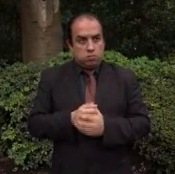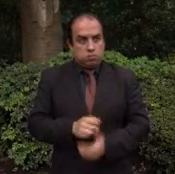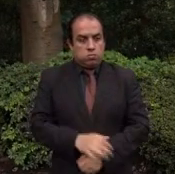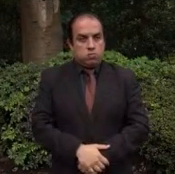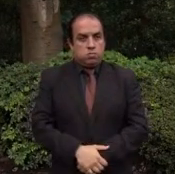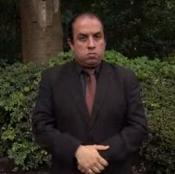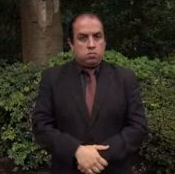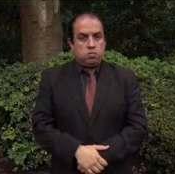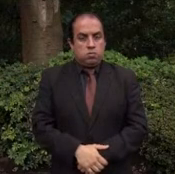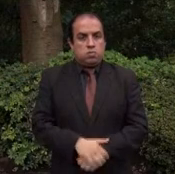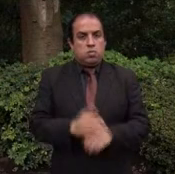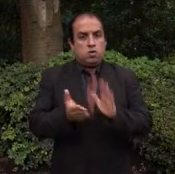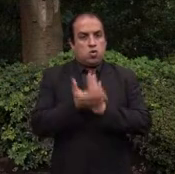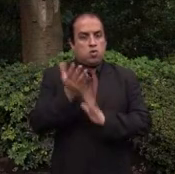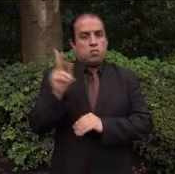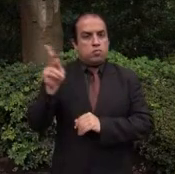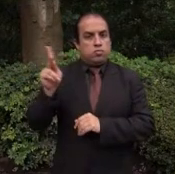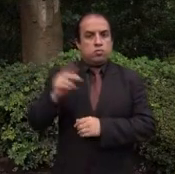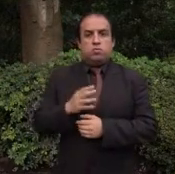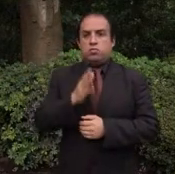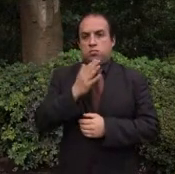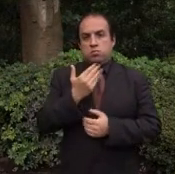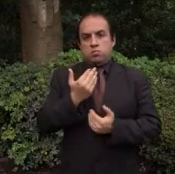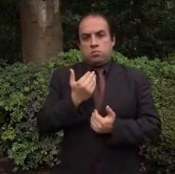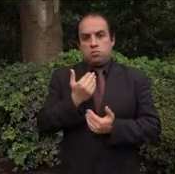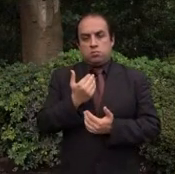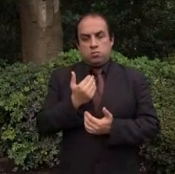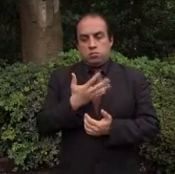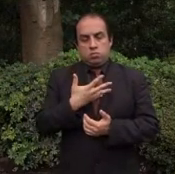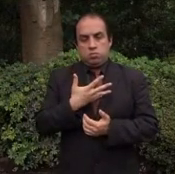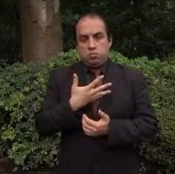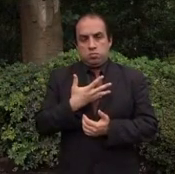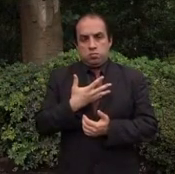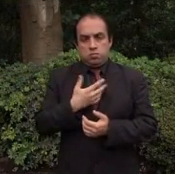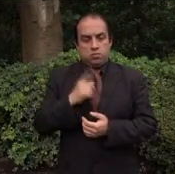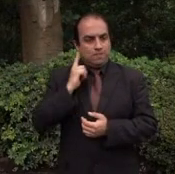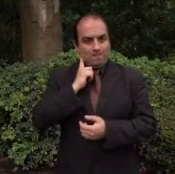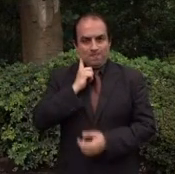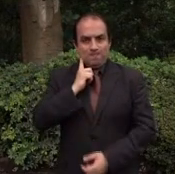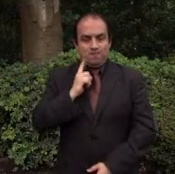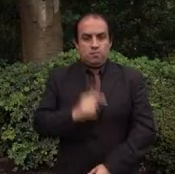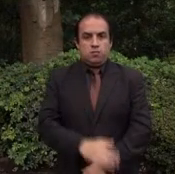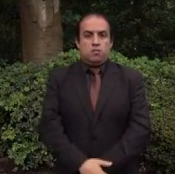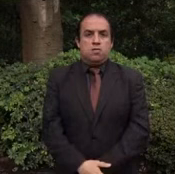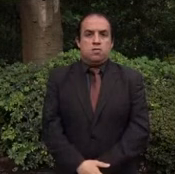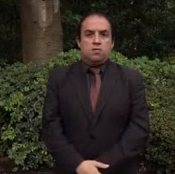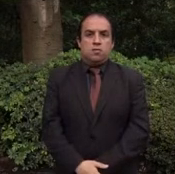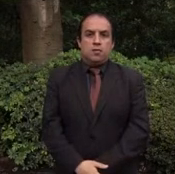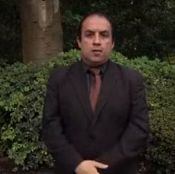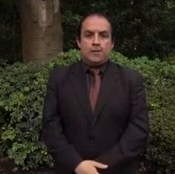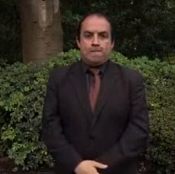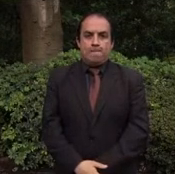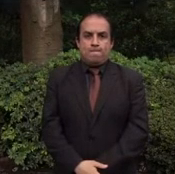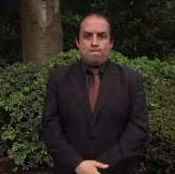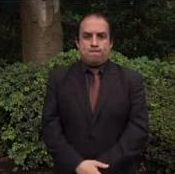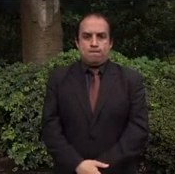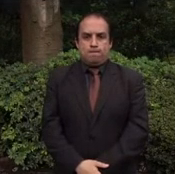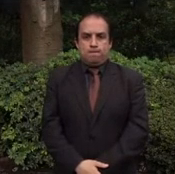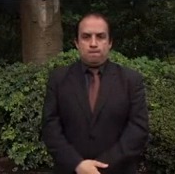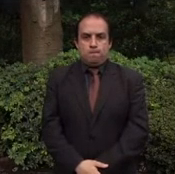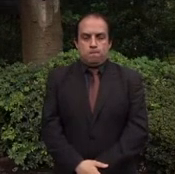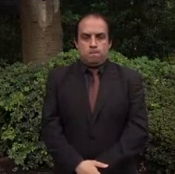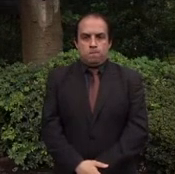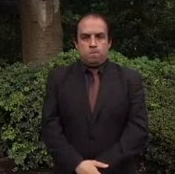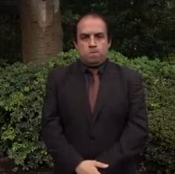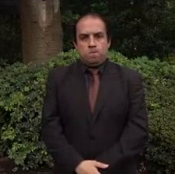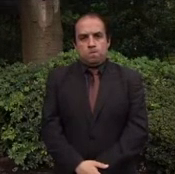necesita, como obra pública, no requiere ningún otro permiso. Dado que pasa encima del periférico, entre el primero y el segundo piso, ¿no requiere impacto